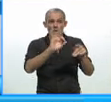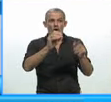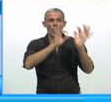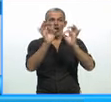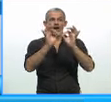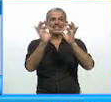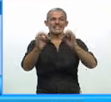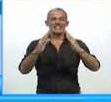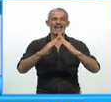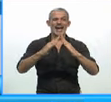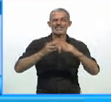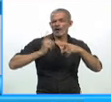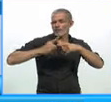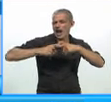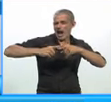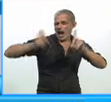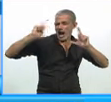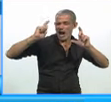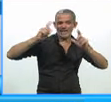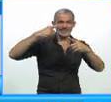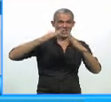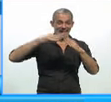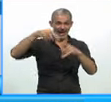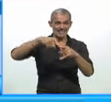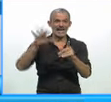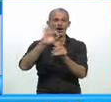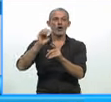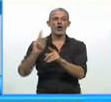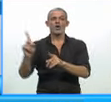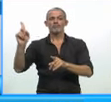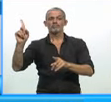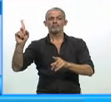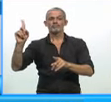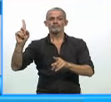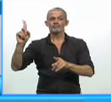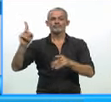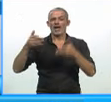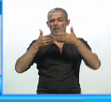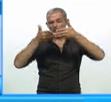Llegar a casa y que te haya armado una fiesta. O que te hunda el barco.